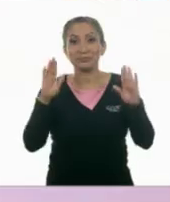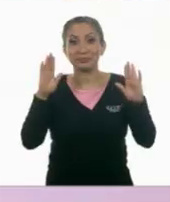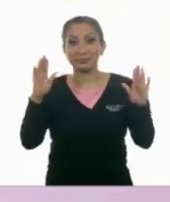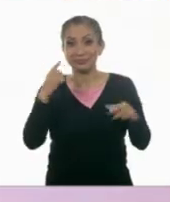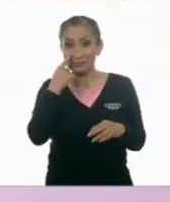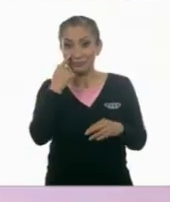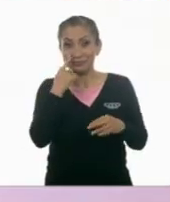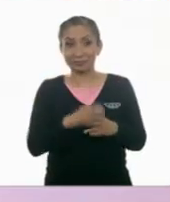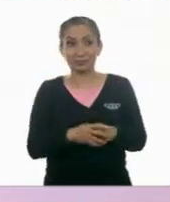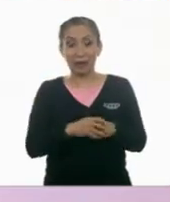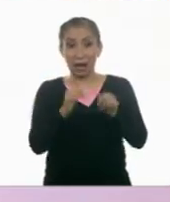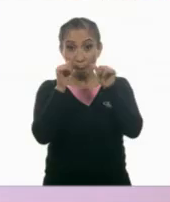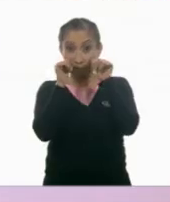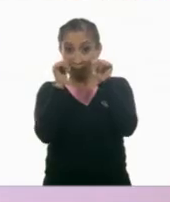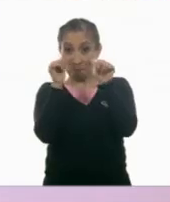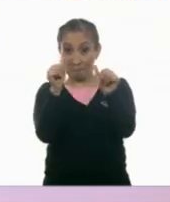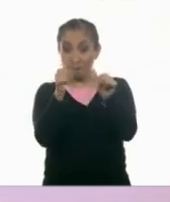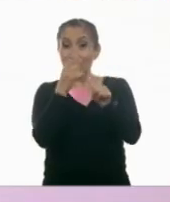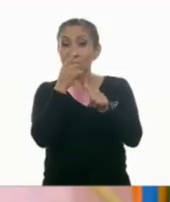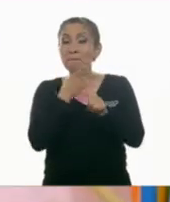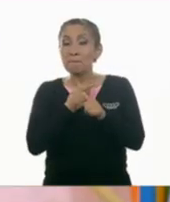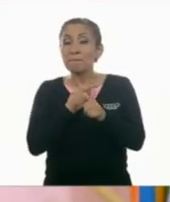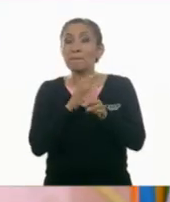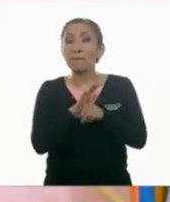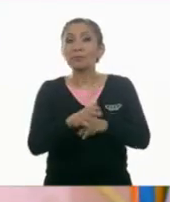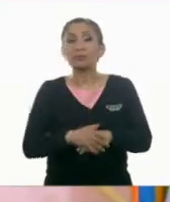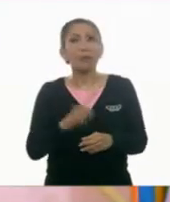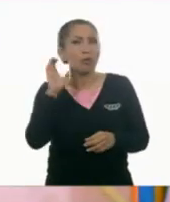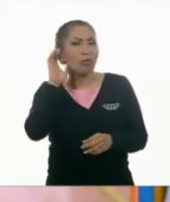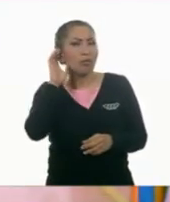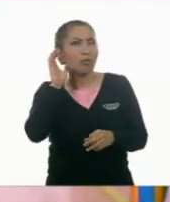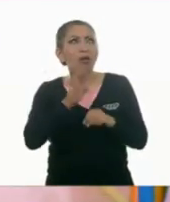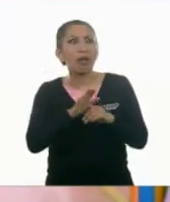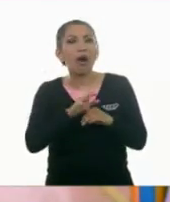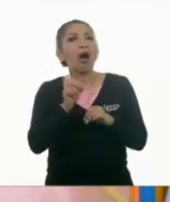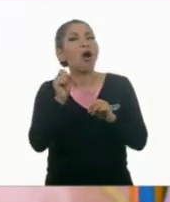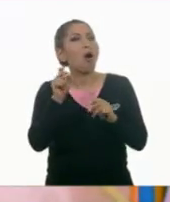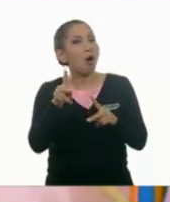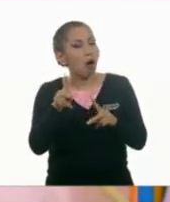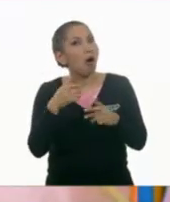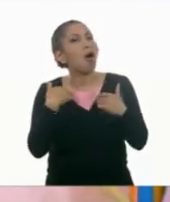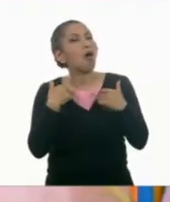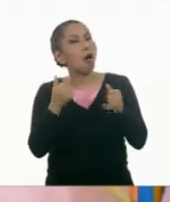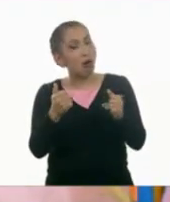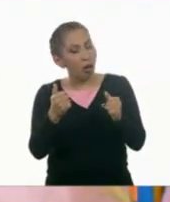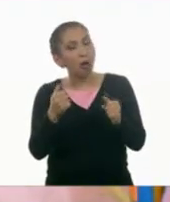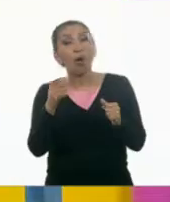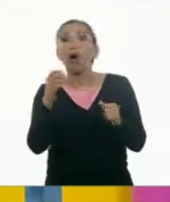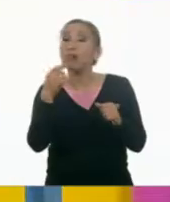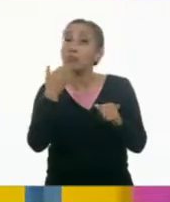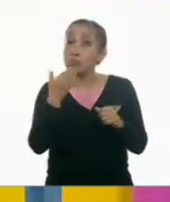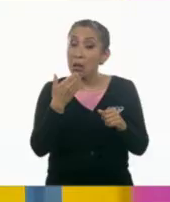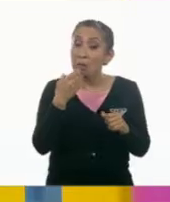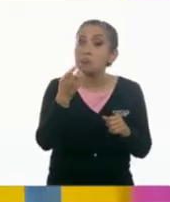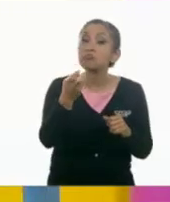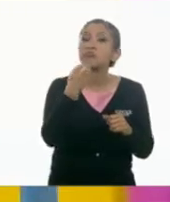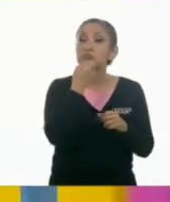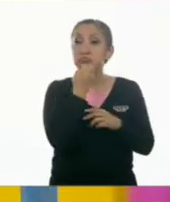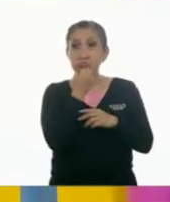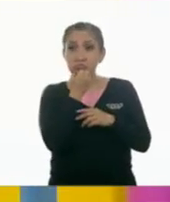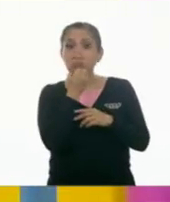que pon mucha atención a lo que nos dicen. Ajá, sí, sí, entiendo. De acuerdo. Ah, eso está